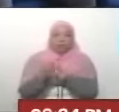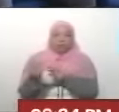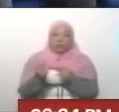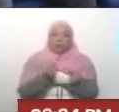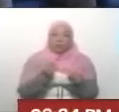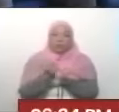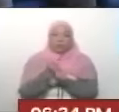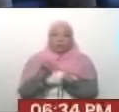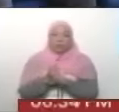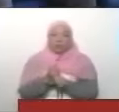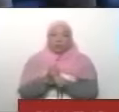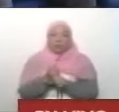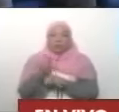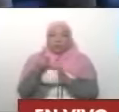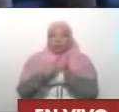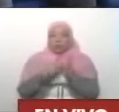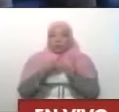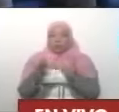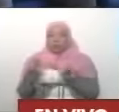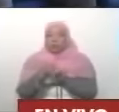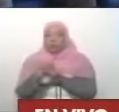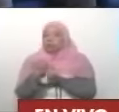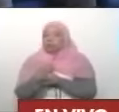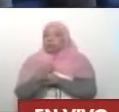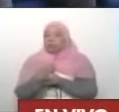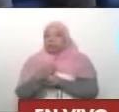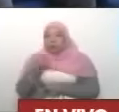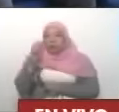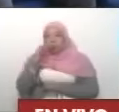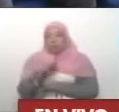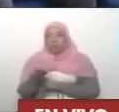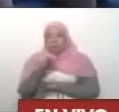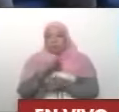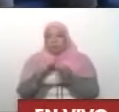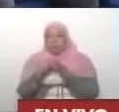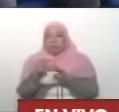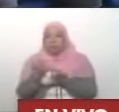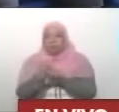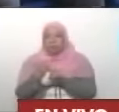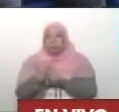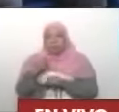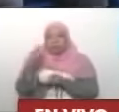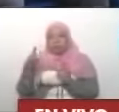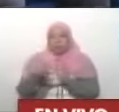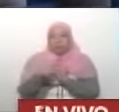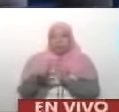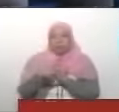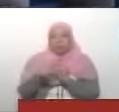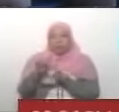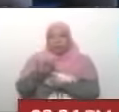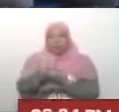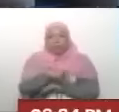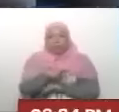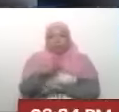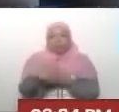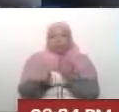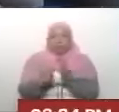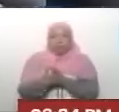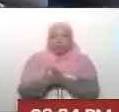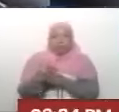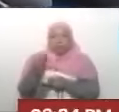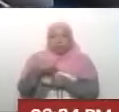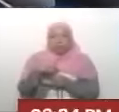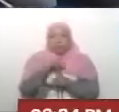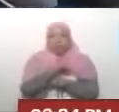de 600.000 jóvenes que en cada una de las comunidades, en los liceos, en las universidades, en las canchas, en los